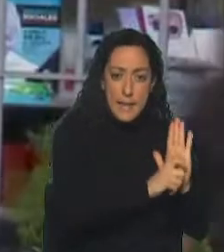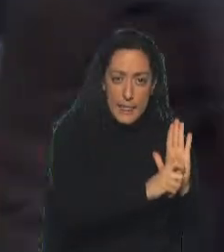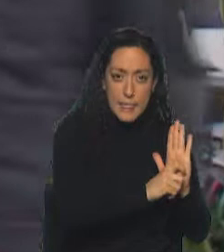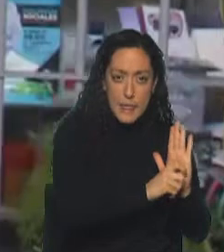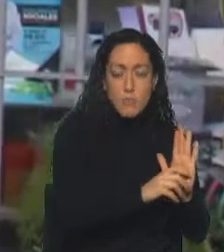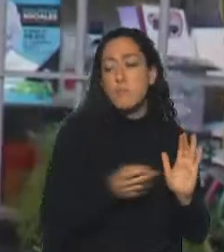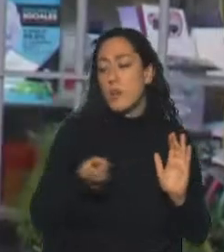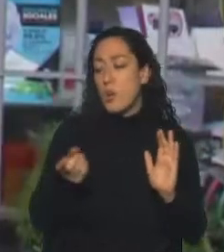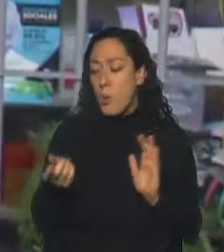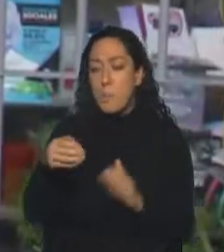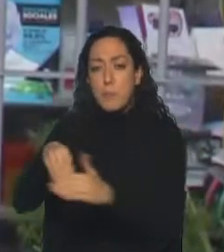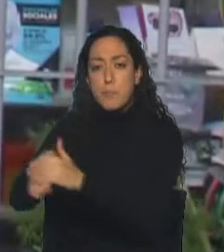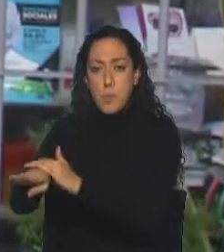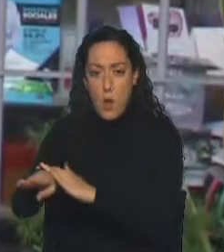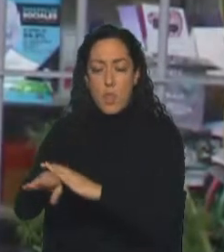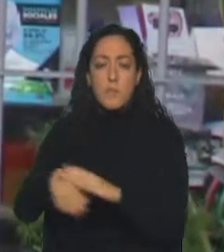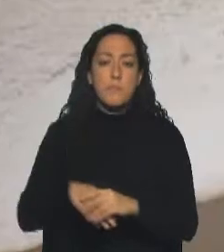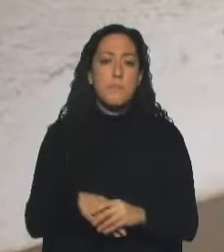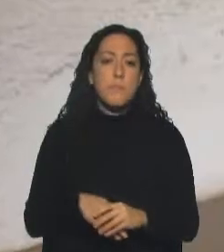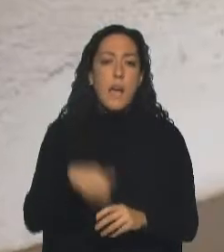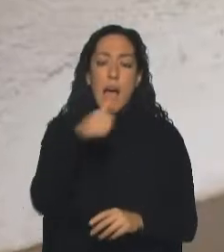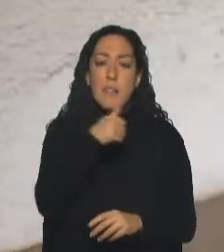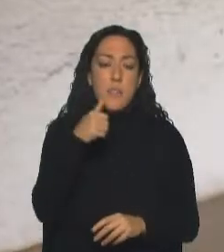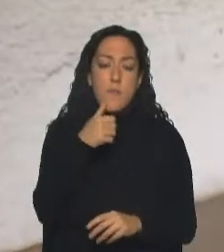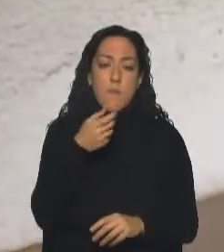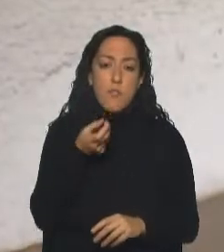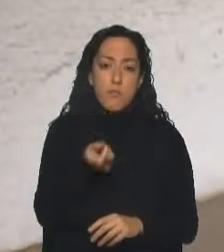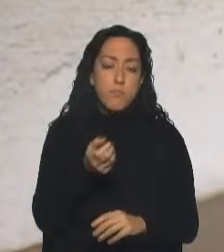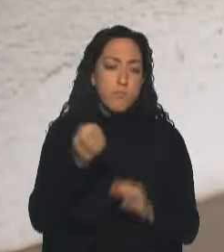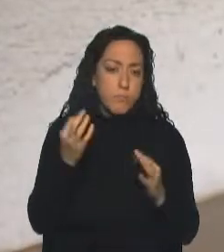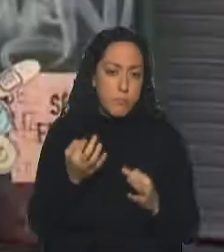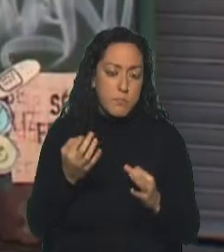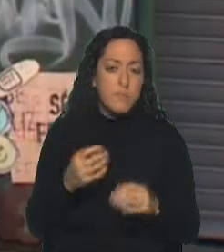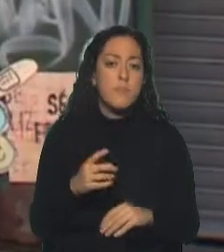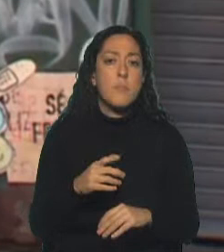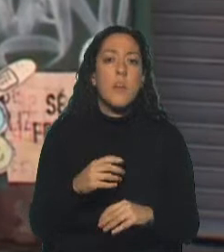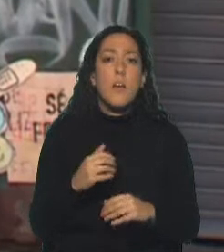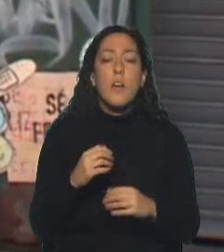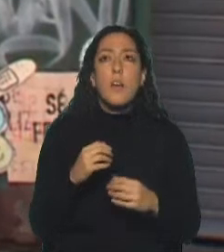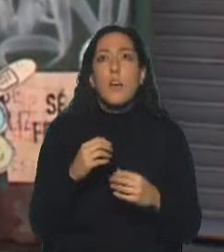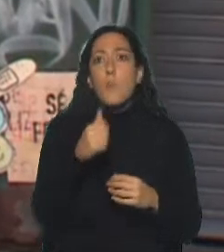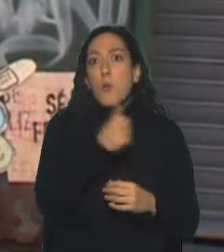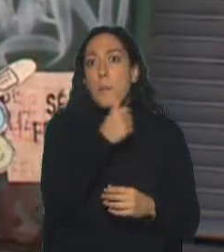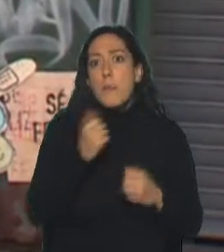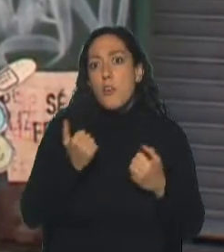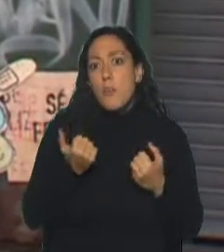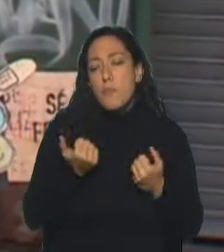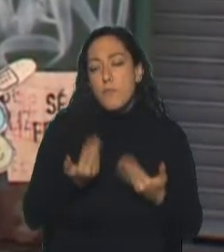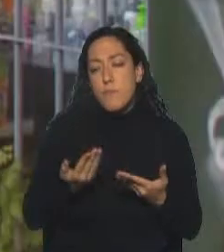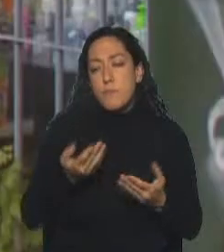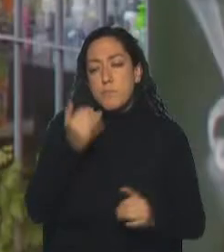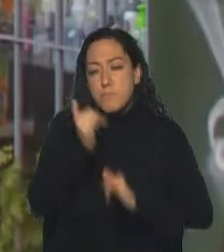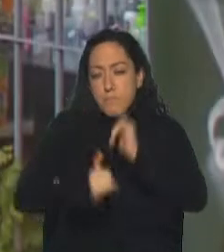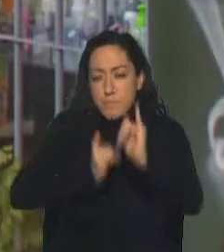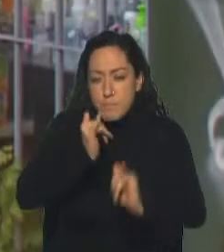uso racional de los antibióticos para nosotros implica algo a favor del uso racional de medicamentos aplicándole al